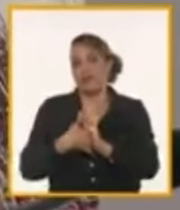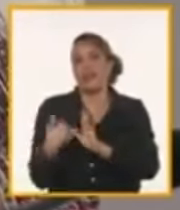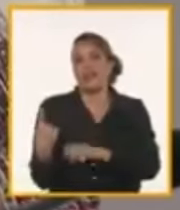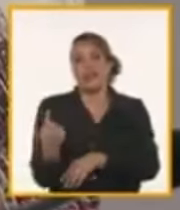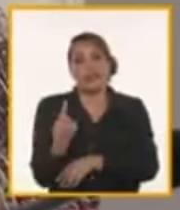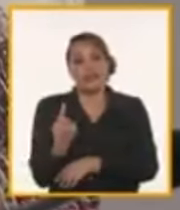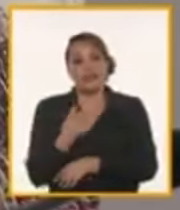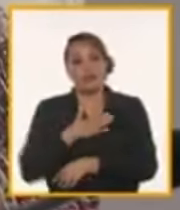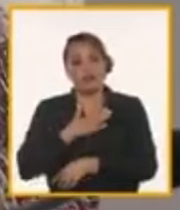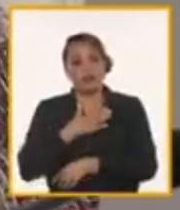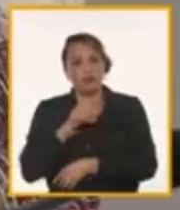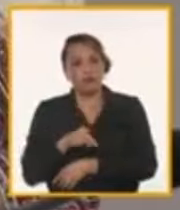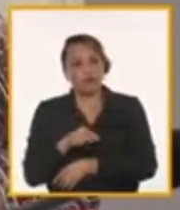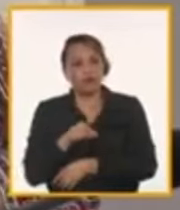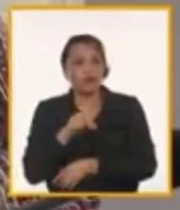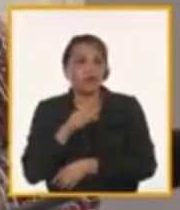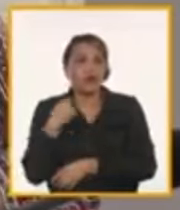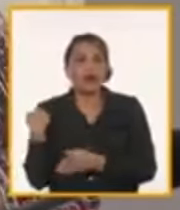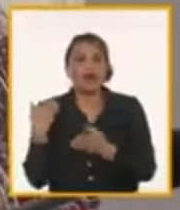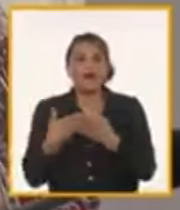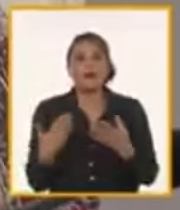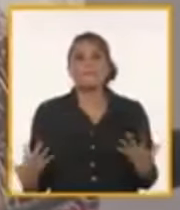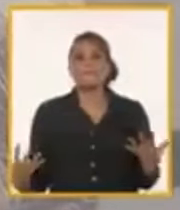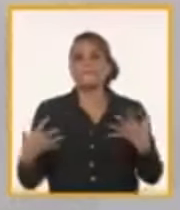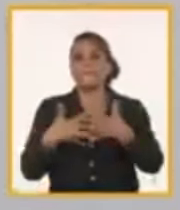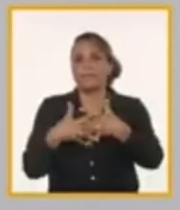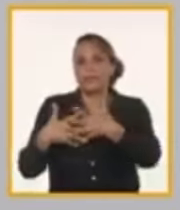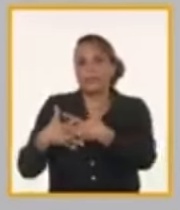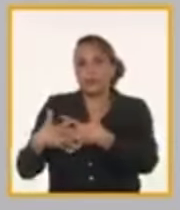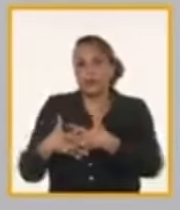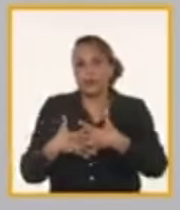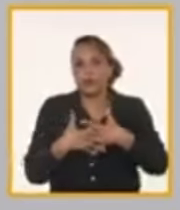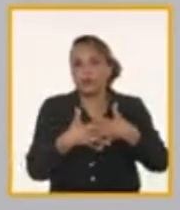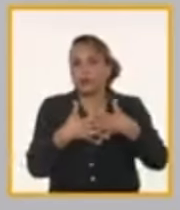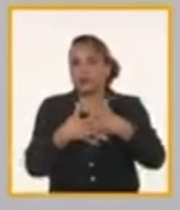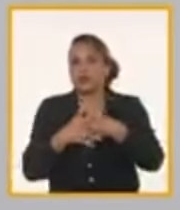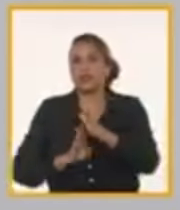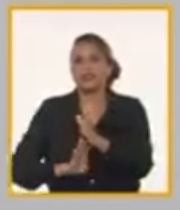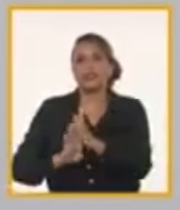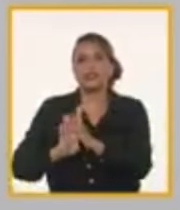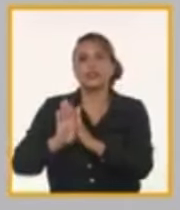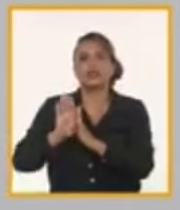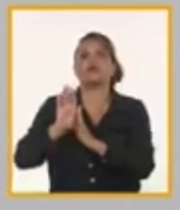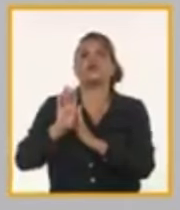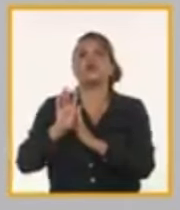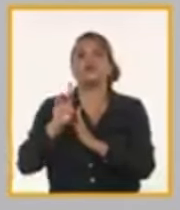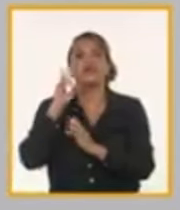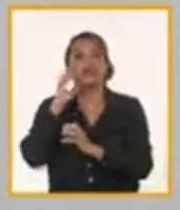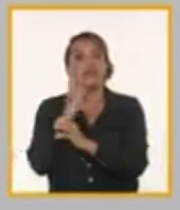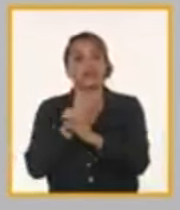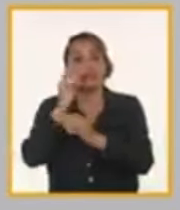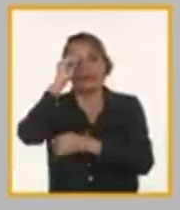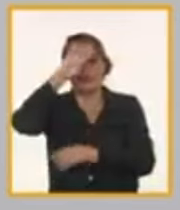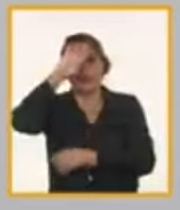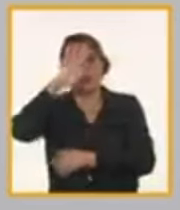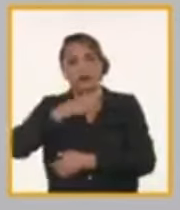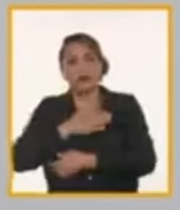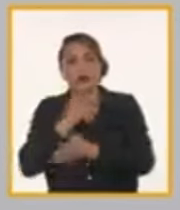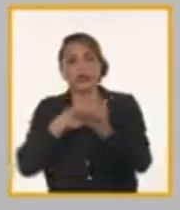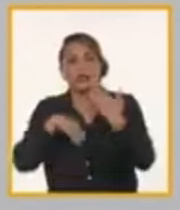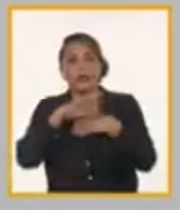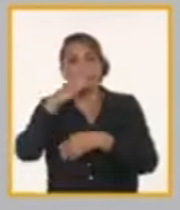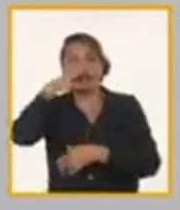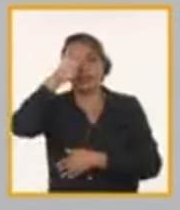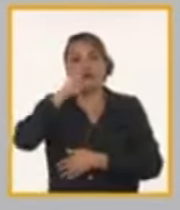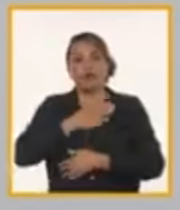estamos extremadamente vinculados a el desarrollo que tiene la ciencia en Cuba tanto a nivel de país como a nivel de